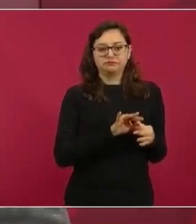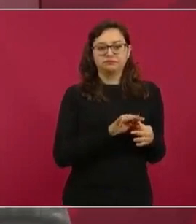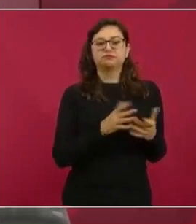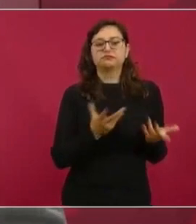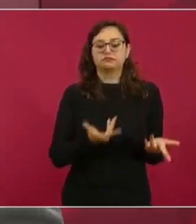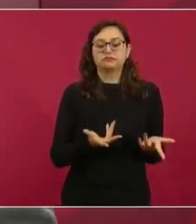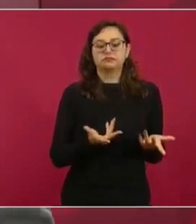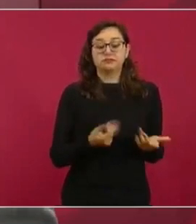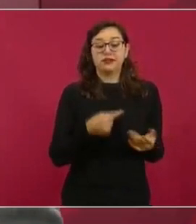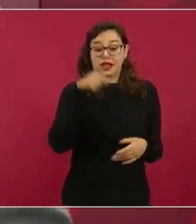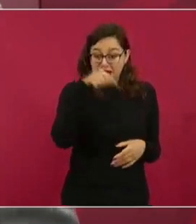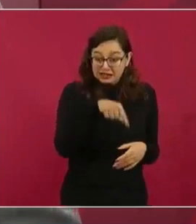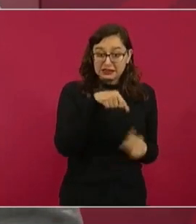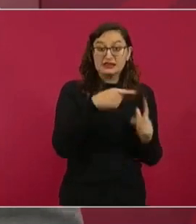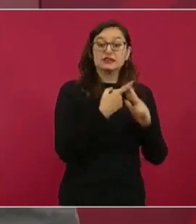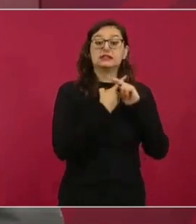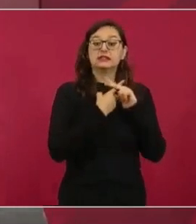ahí surgen